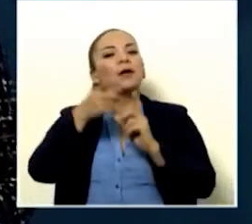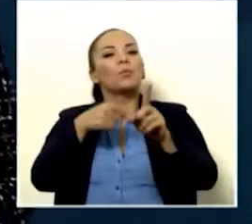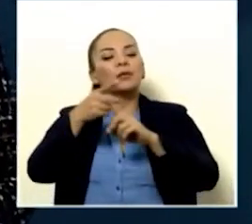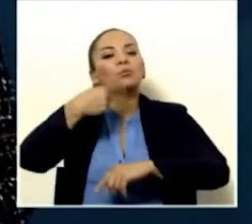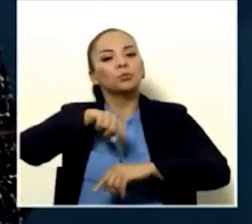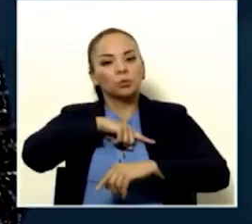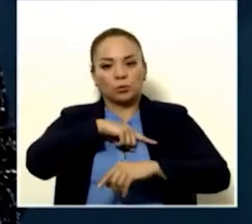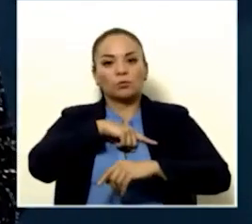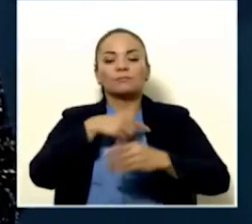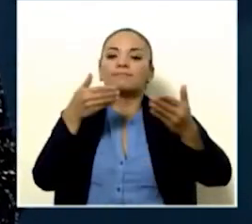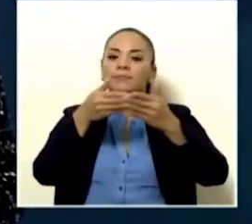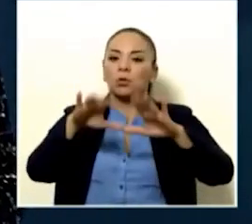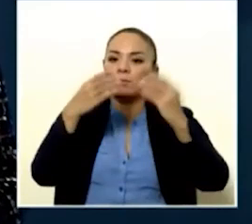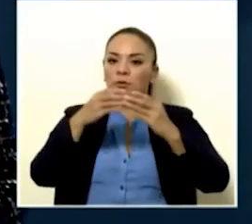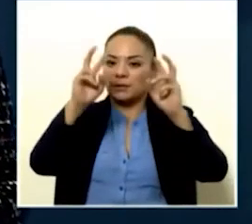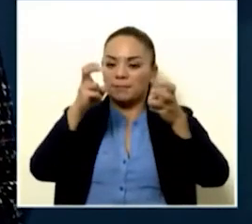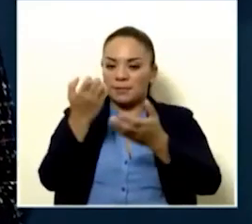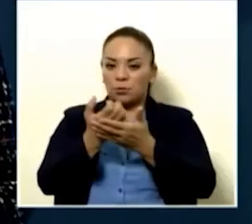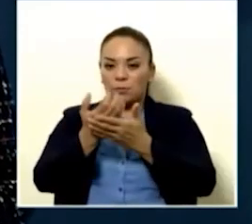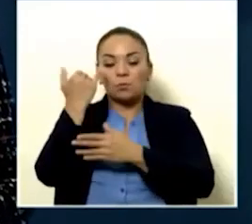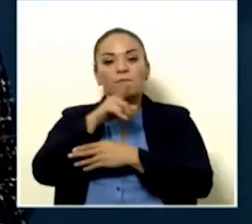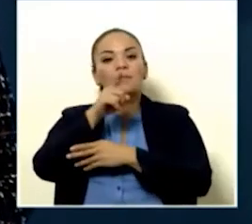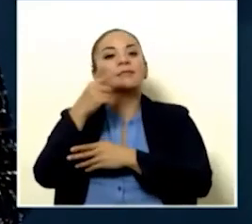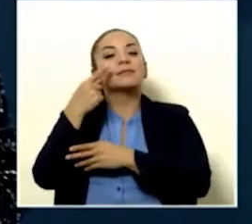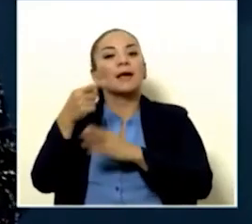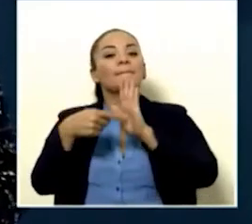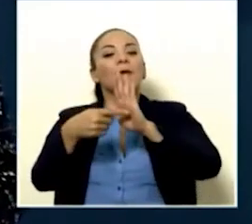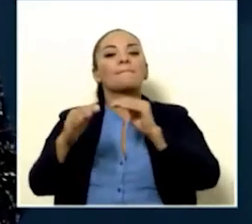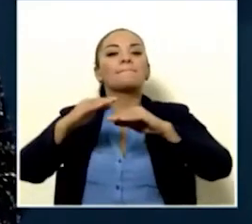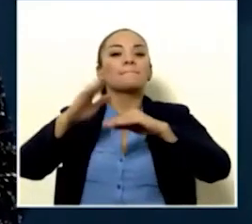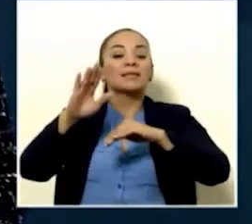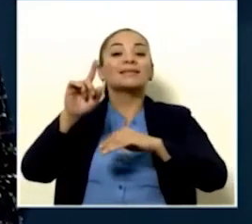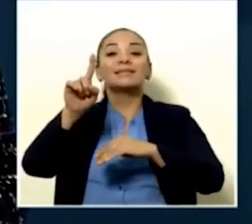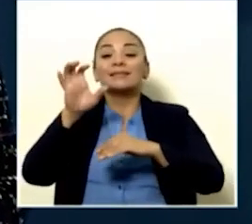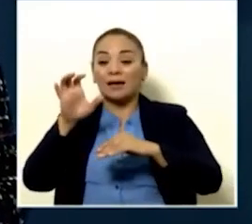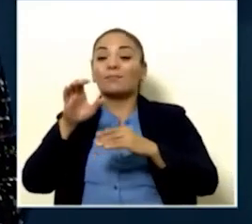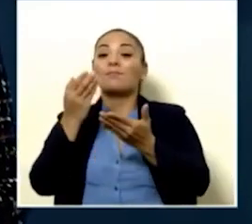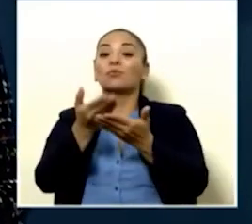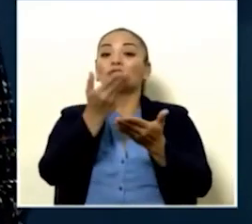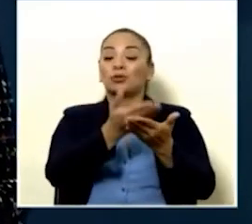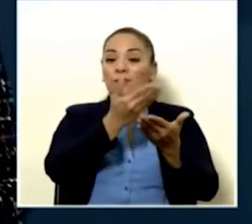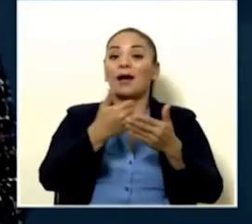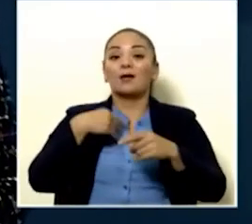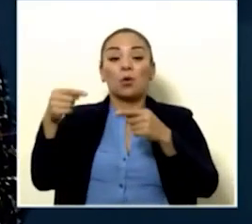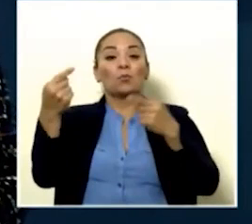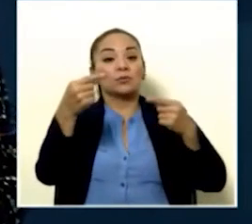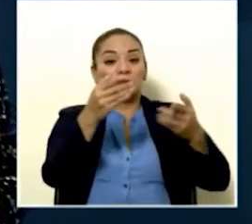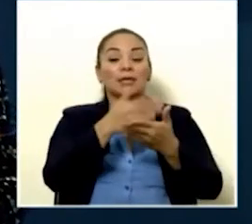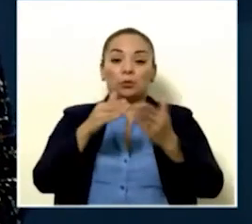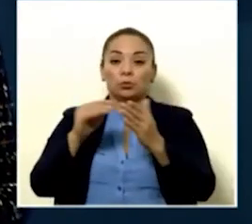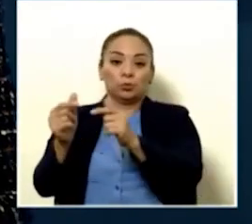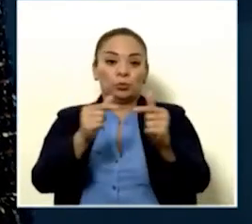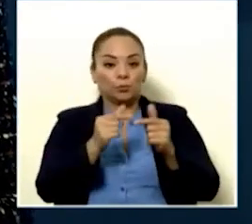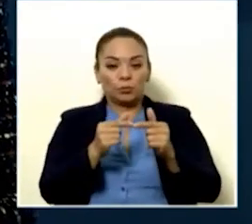nosotros acercarnos a la Comisión de Asuntos Económicos porque se presentaron más de 100 mociones al respecto. Hay oposición de algunas bancadas al proyecto